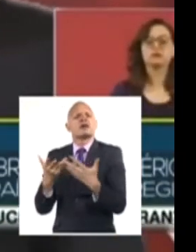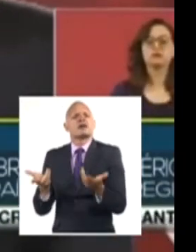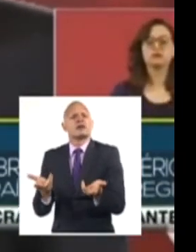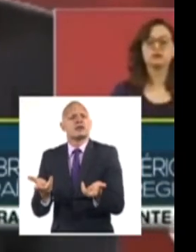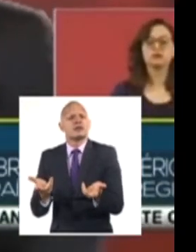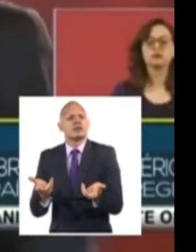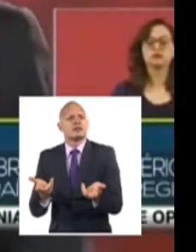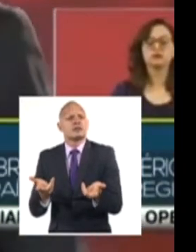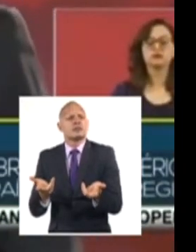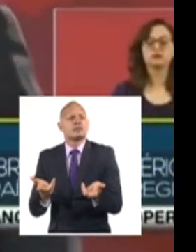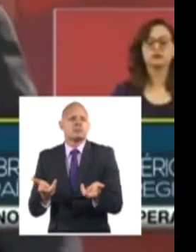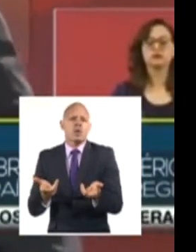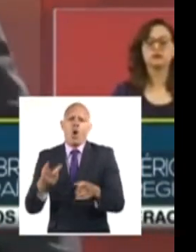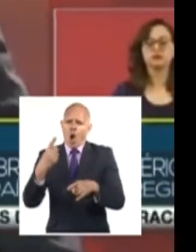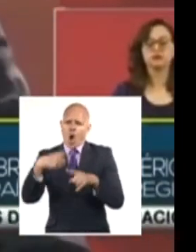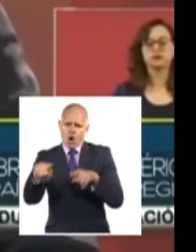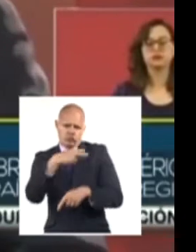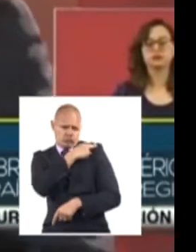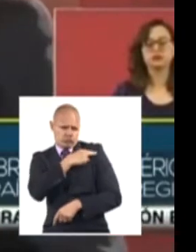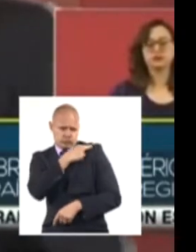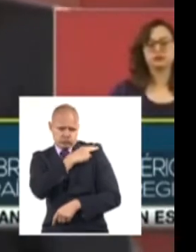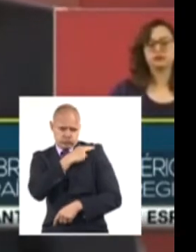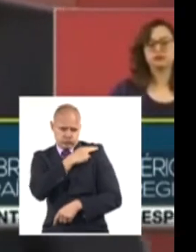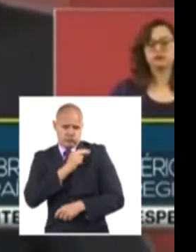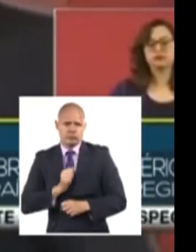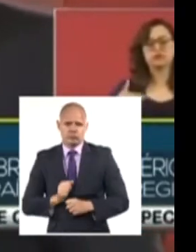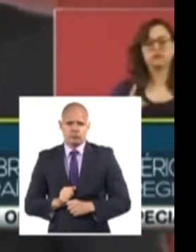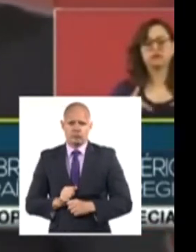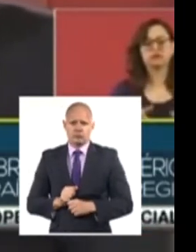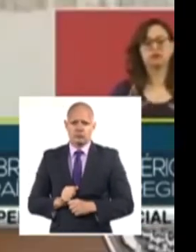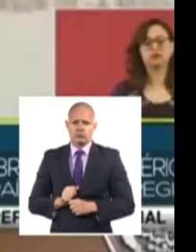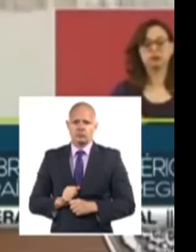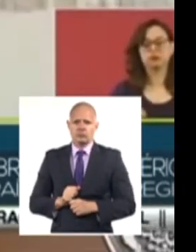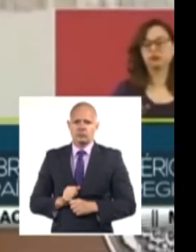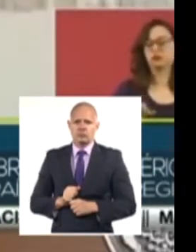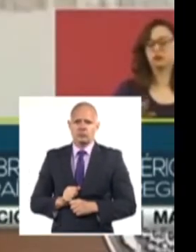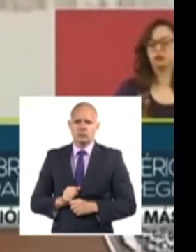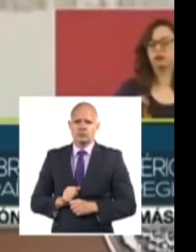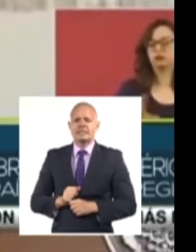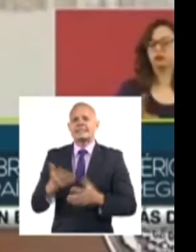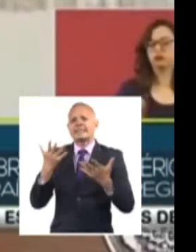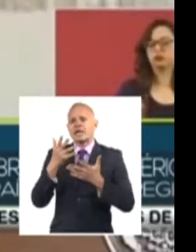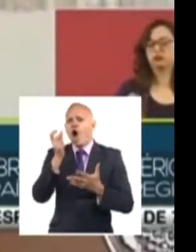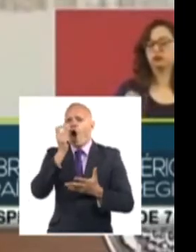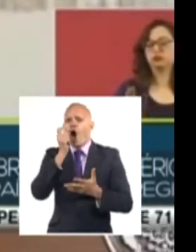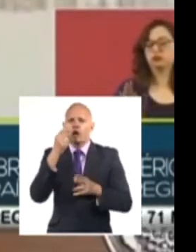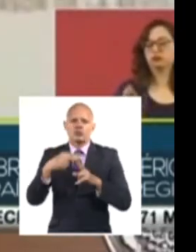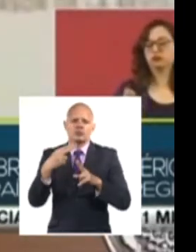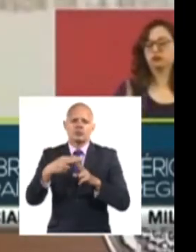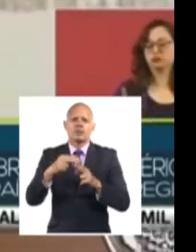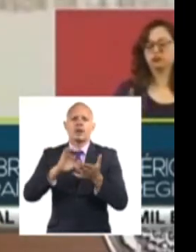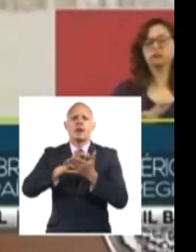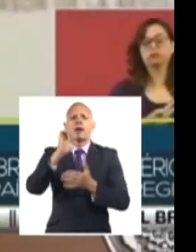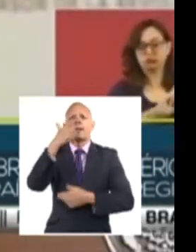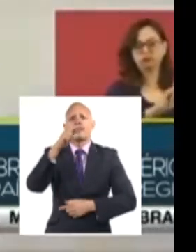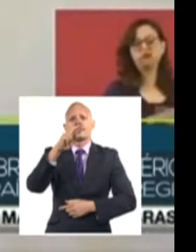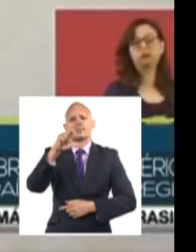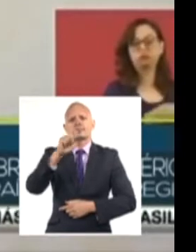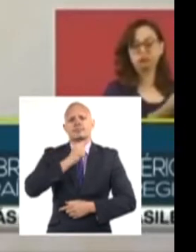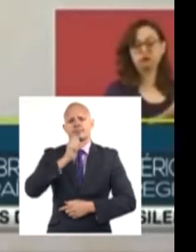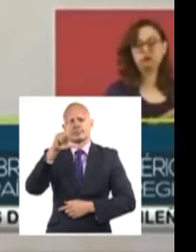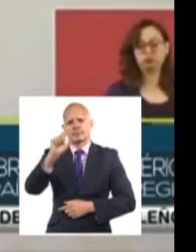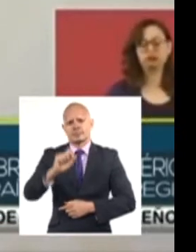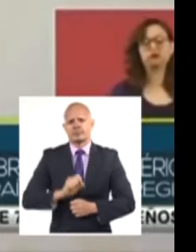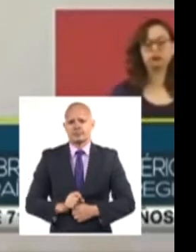mi representación en la del gobierno marcelo ebrad y no voy